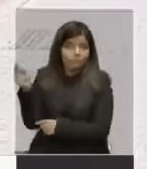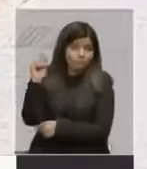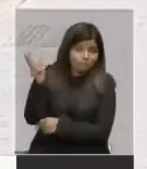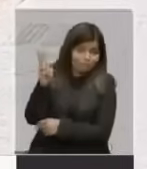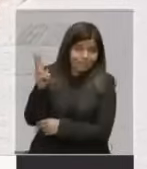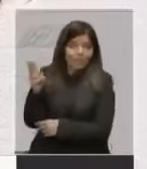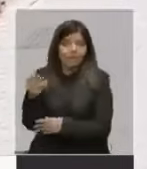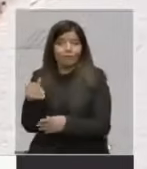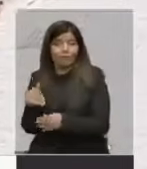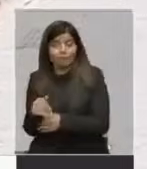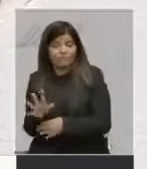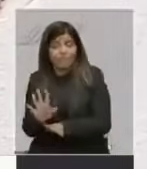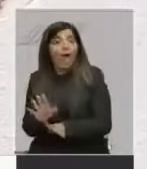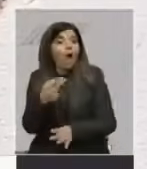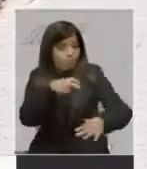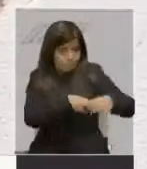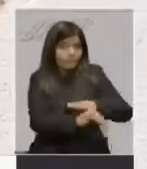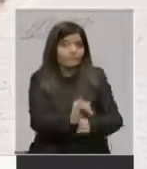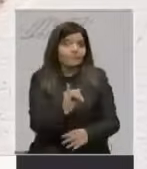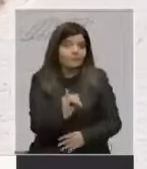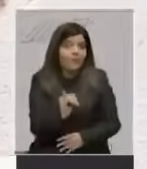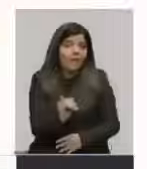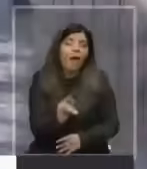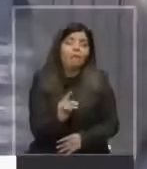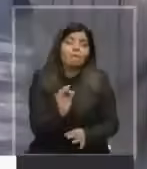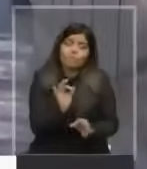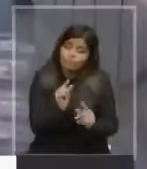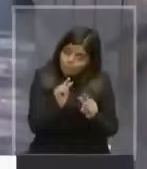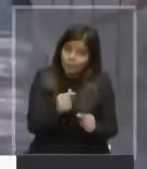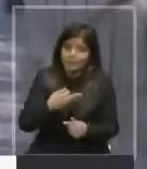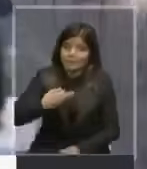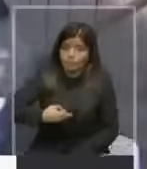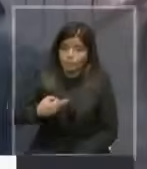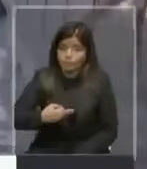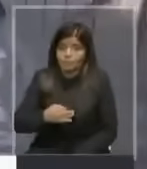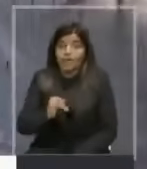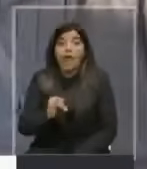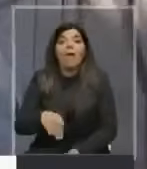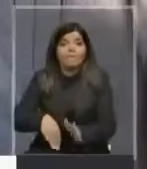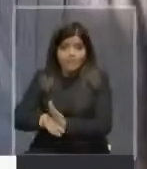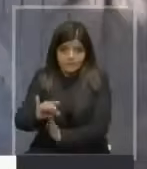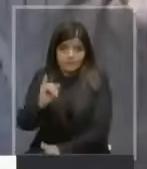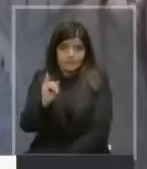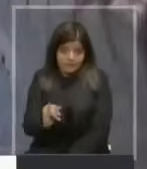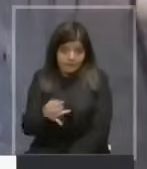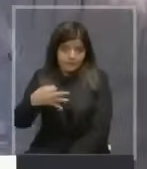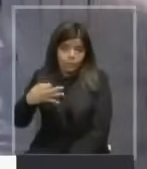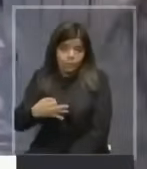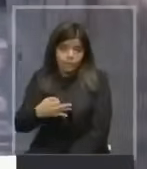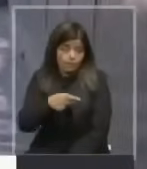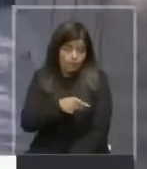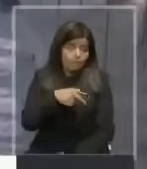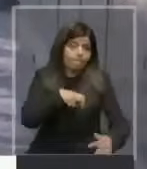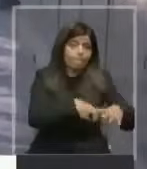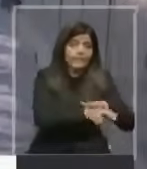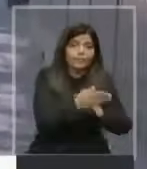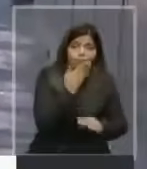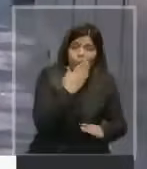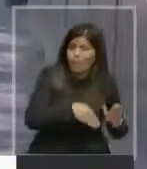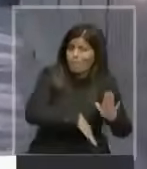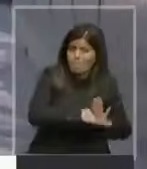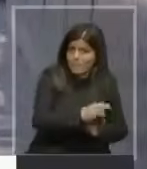colectiva, claro, ¿no? El metro es un poco más seguro. Seguridad, hay más seguridad, más que la micro, porque